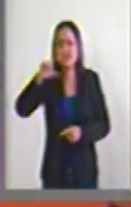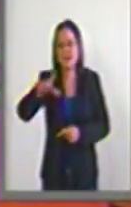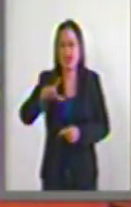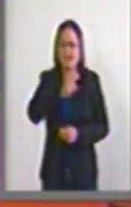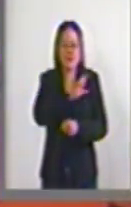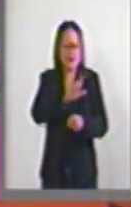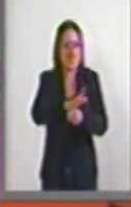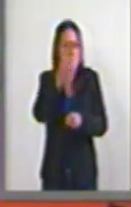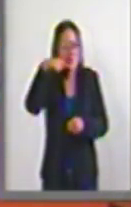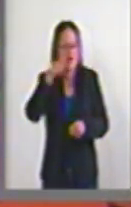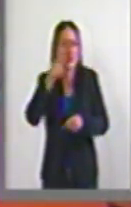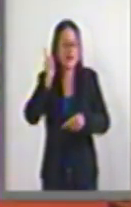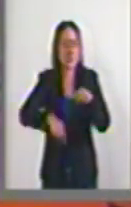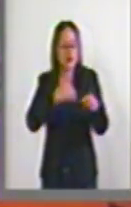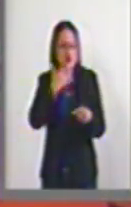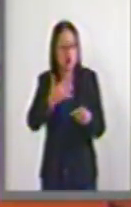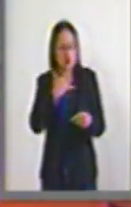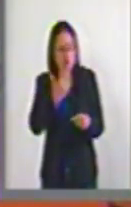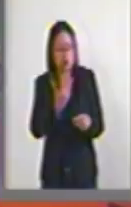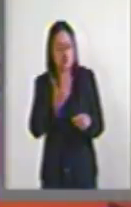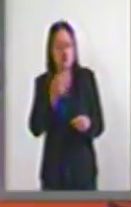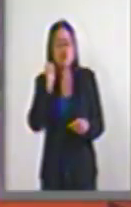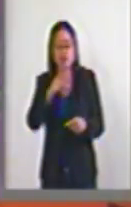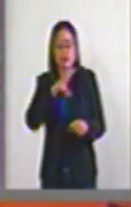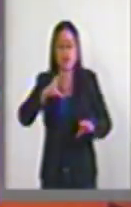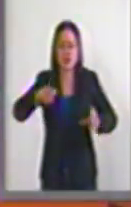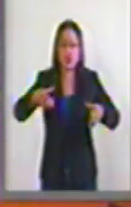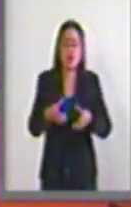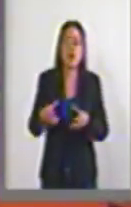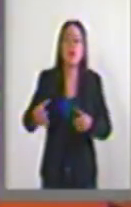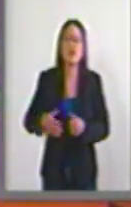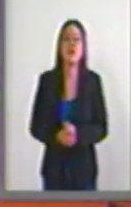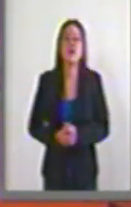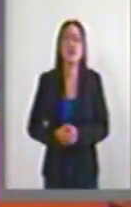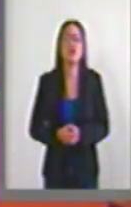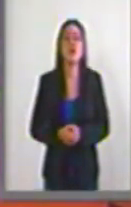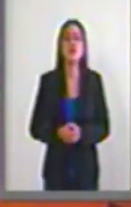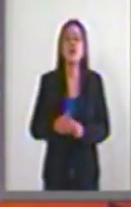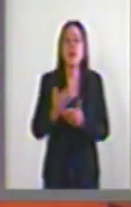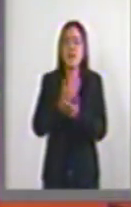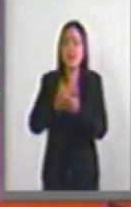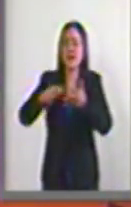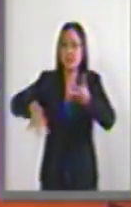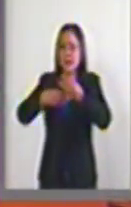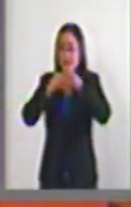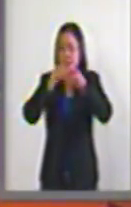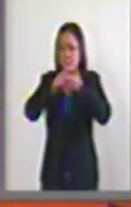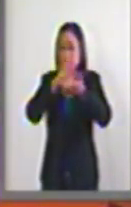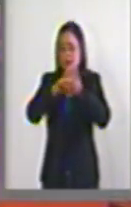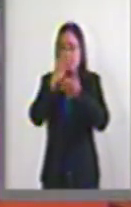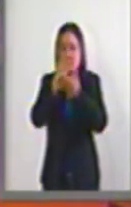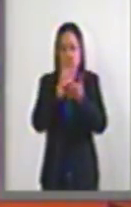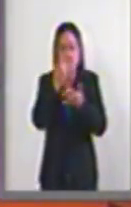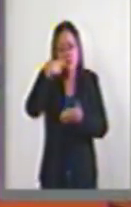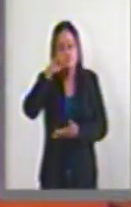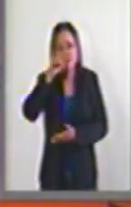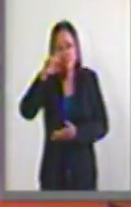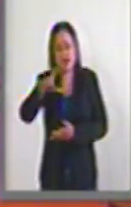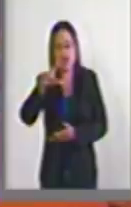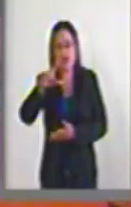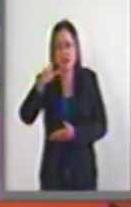especializado en combate a la corrupción, los cuales, además de los contemplados para el fiscal general,